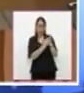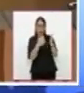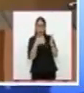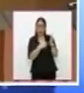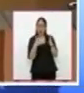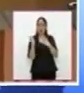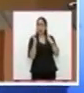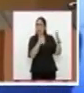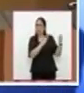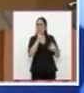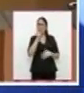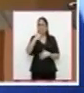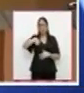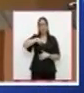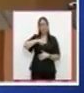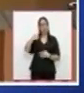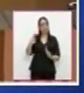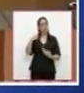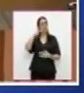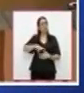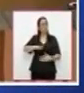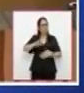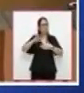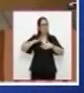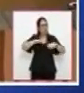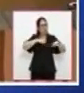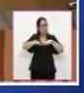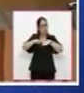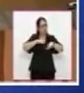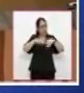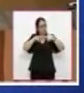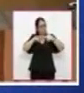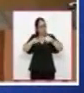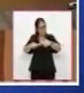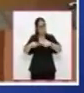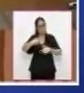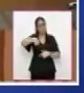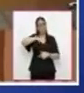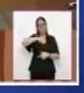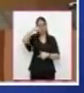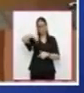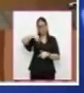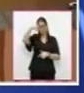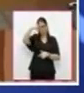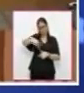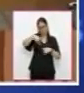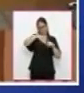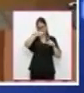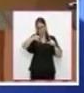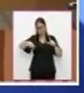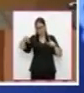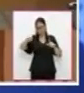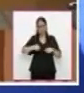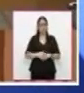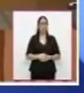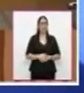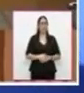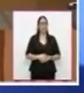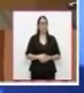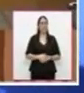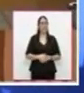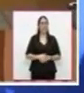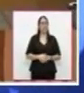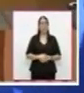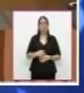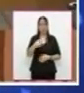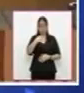leyes electorales, sí, 90 días antes del inicio del proceso, pero creo que esa es un reto esencial del